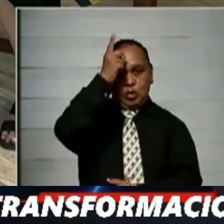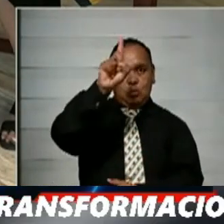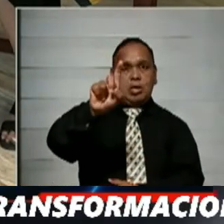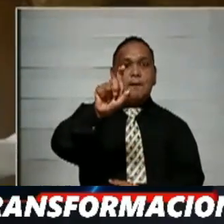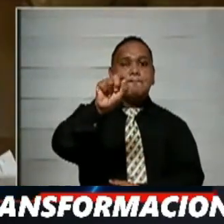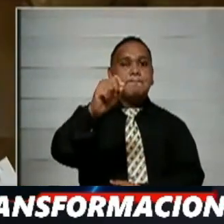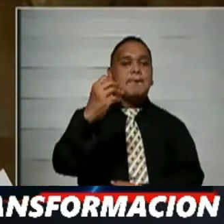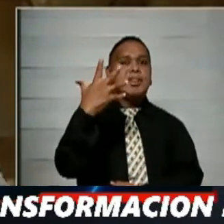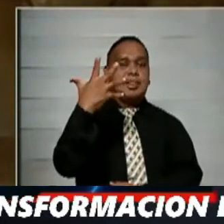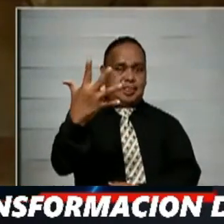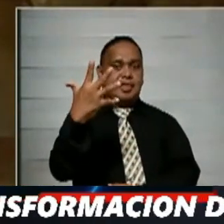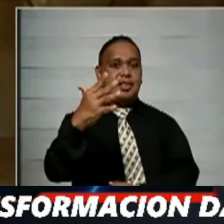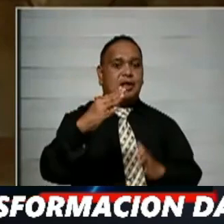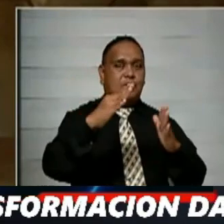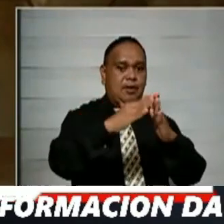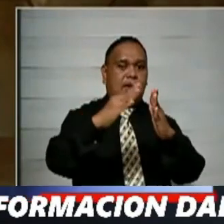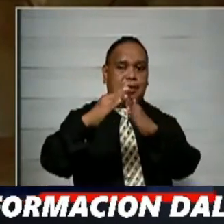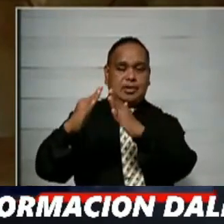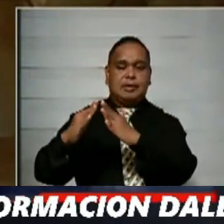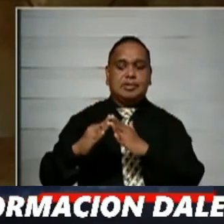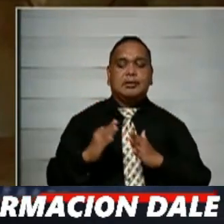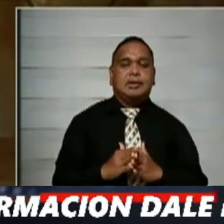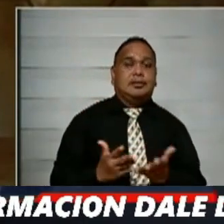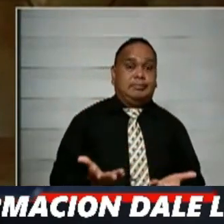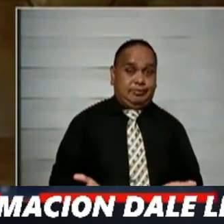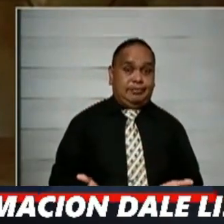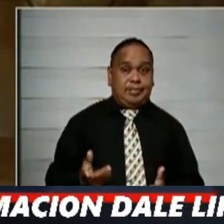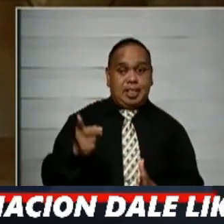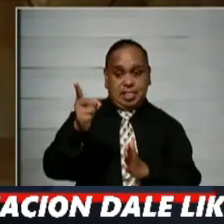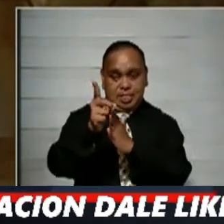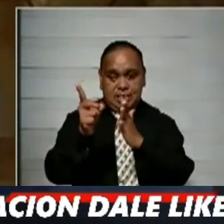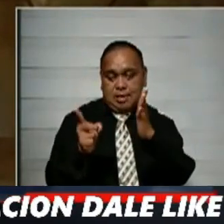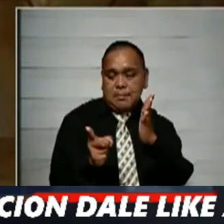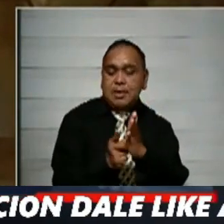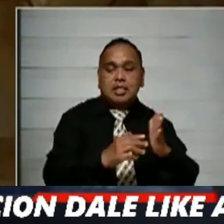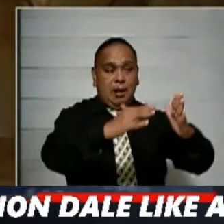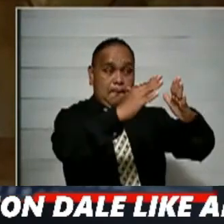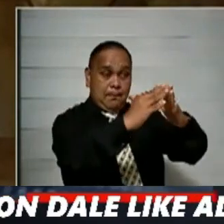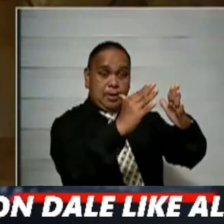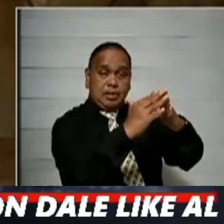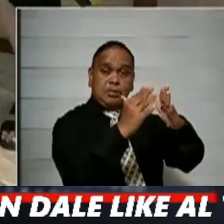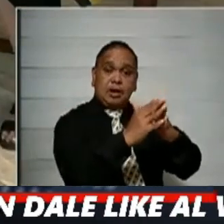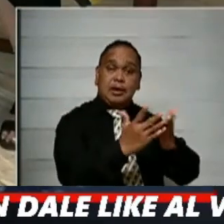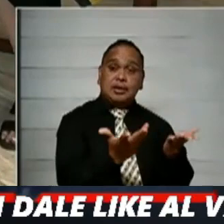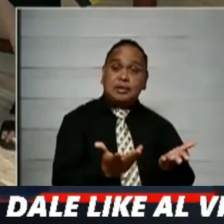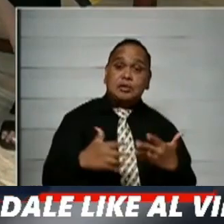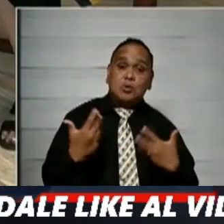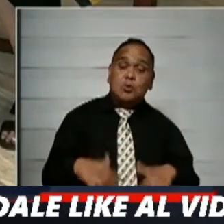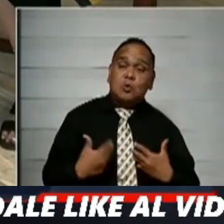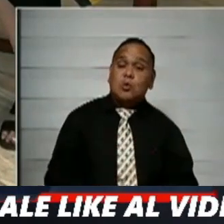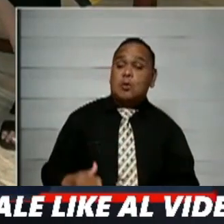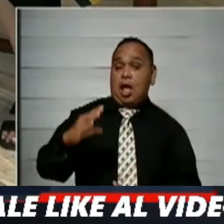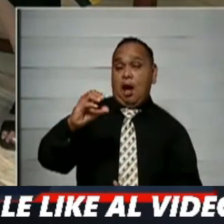también le está sirviendo de prestanombres al final del día. Ah, sí, tiene 25 propiedades. Uno en el Country